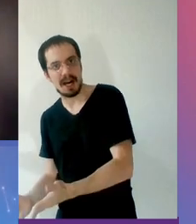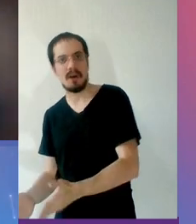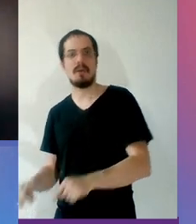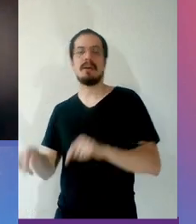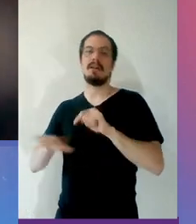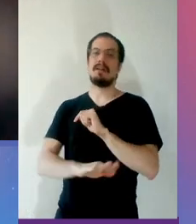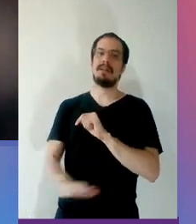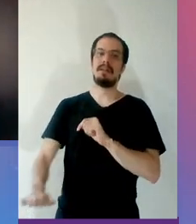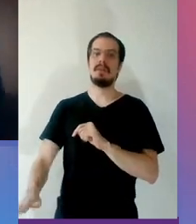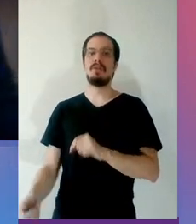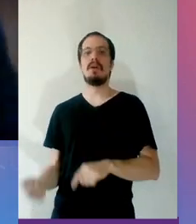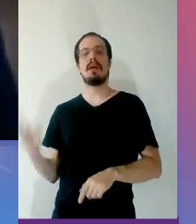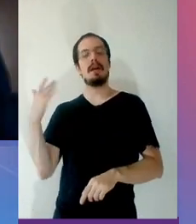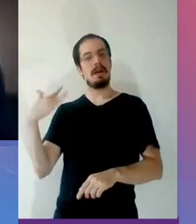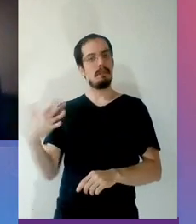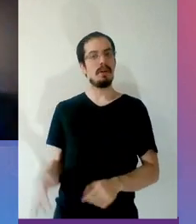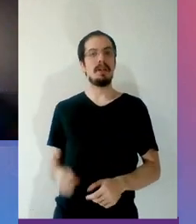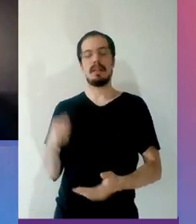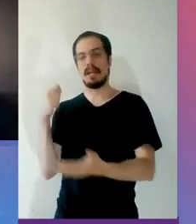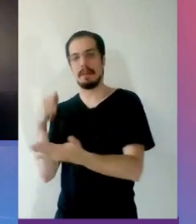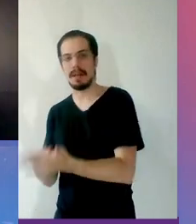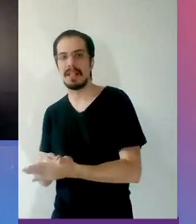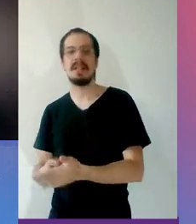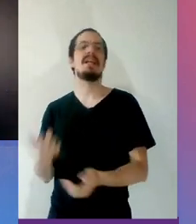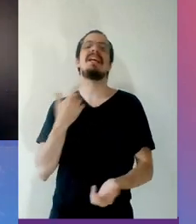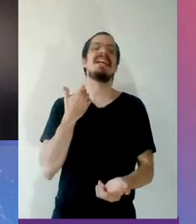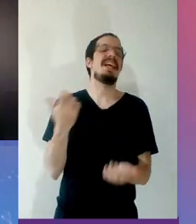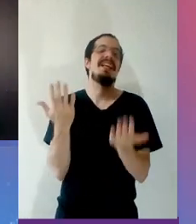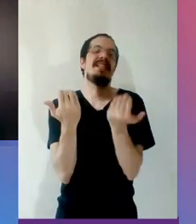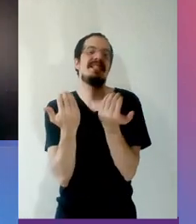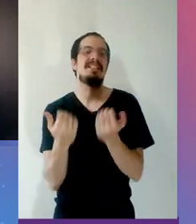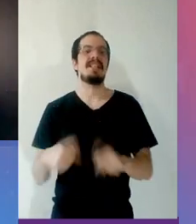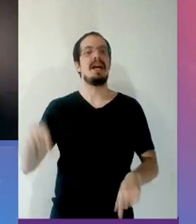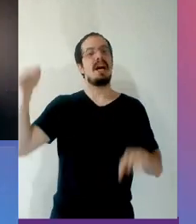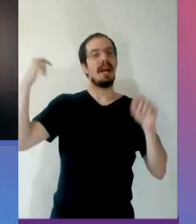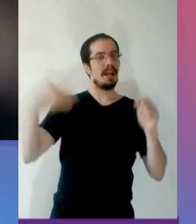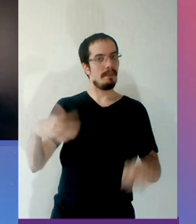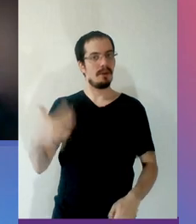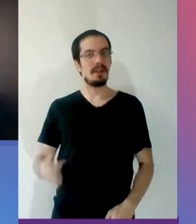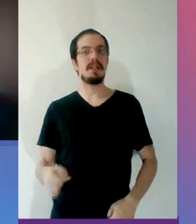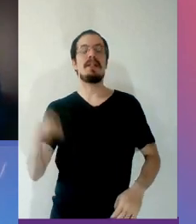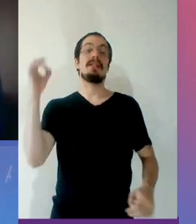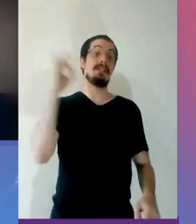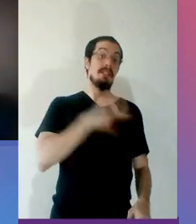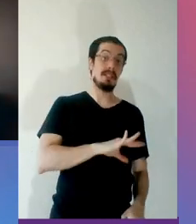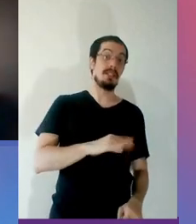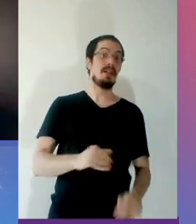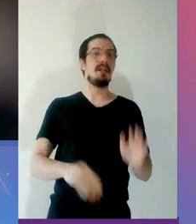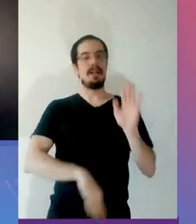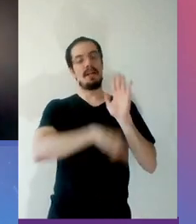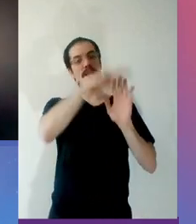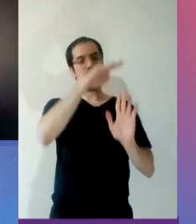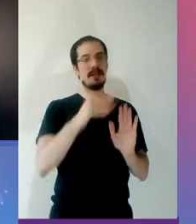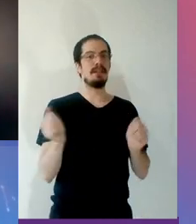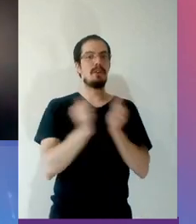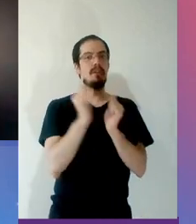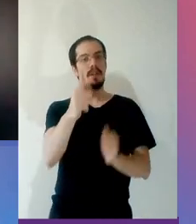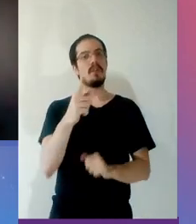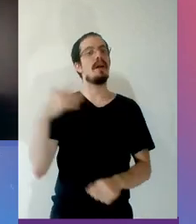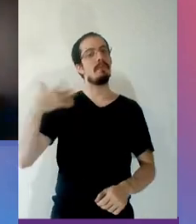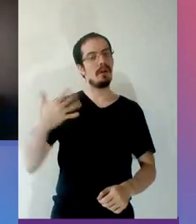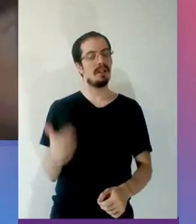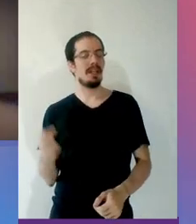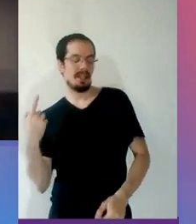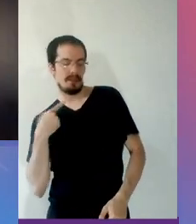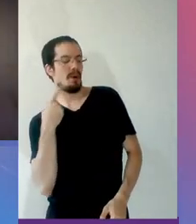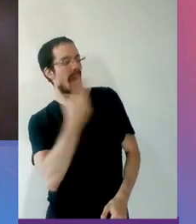necesite. Y ahí volvemos al tema del Chile Crece, es utilizar las cosas que ya tenemos. Utilizar, y en el fondo, ahí también, y yo